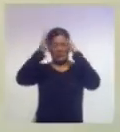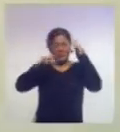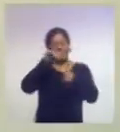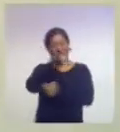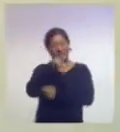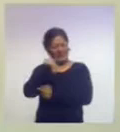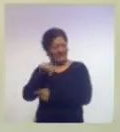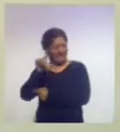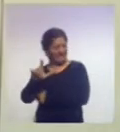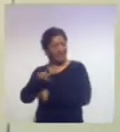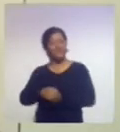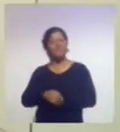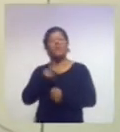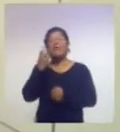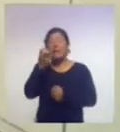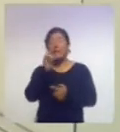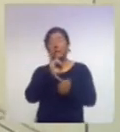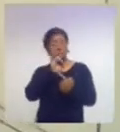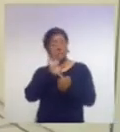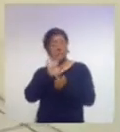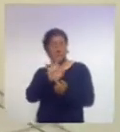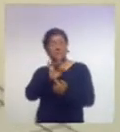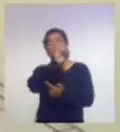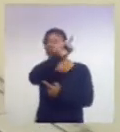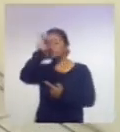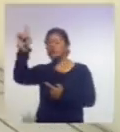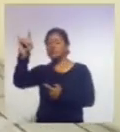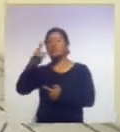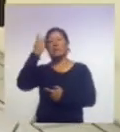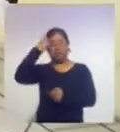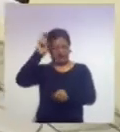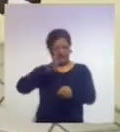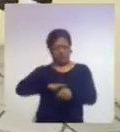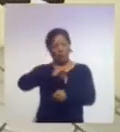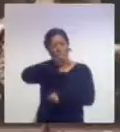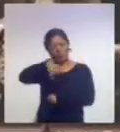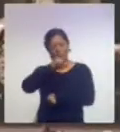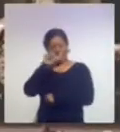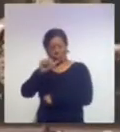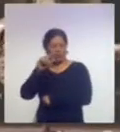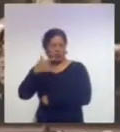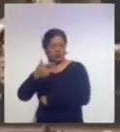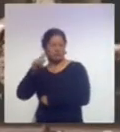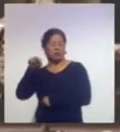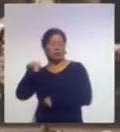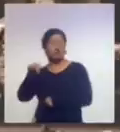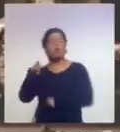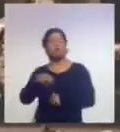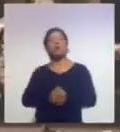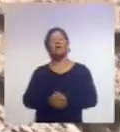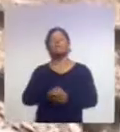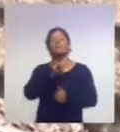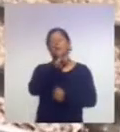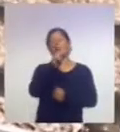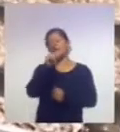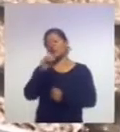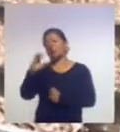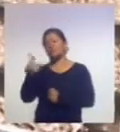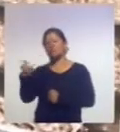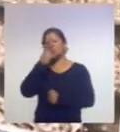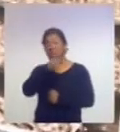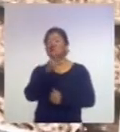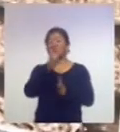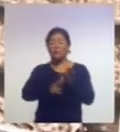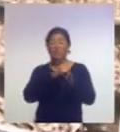la muestra, el director del Instituto Tlaxcalteca de la Cultura, Juan Antonio González Necochea, destacó el papel que tuvo el tren